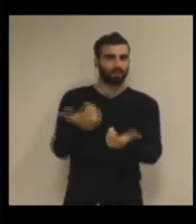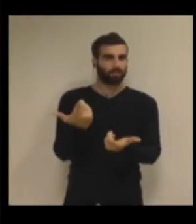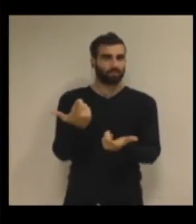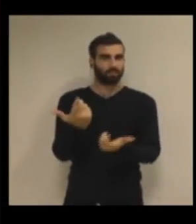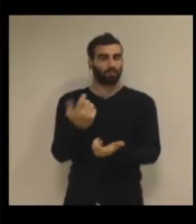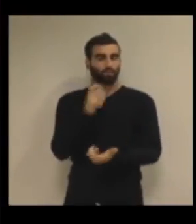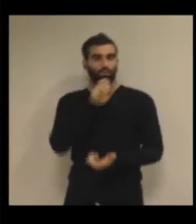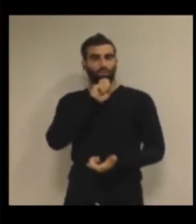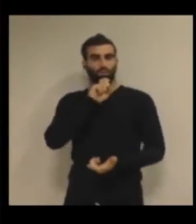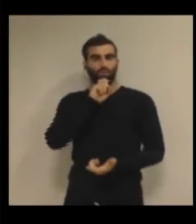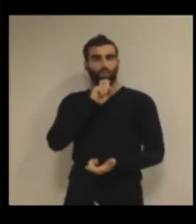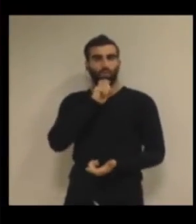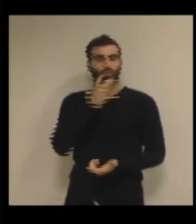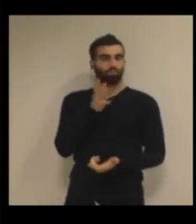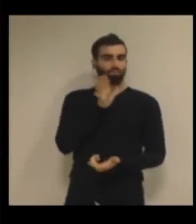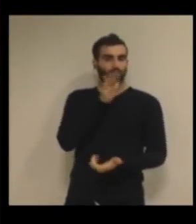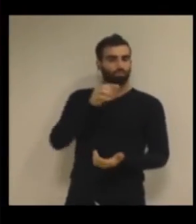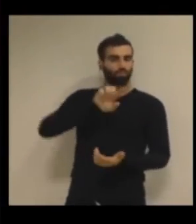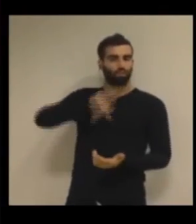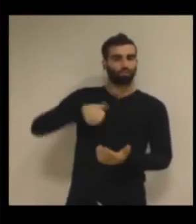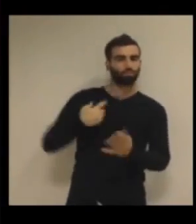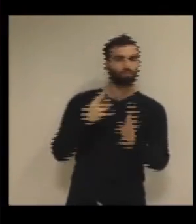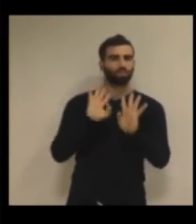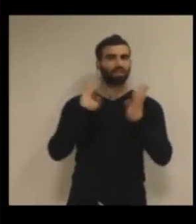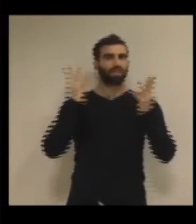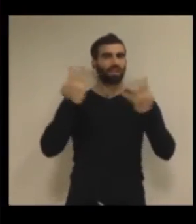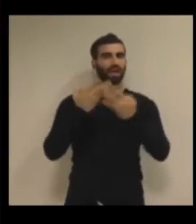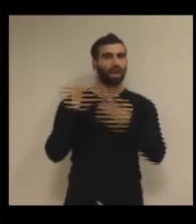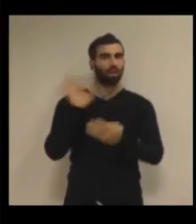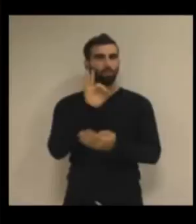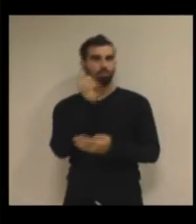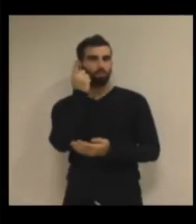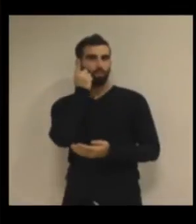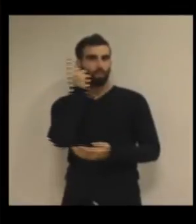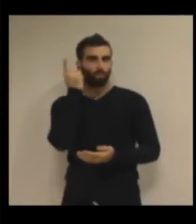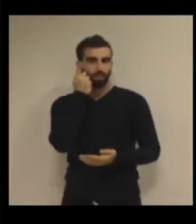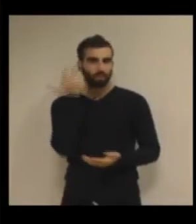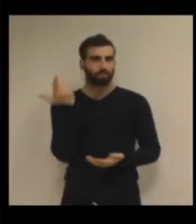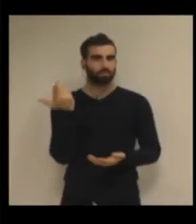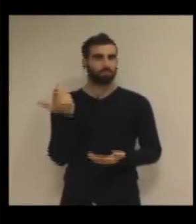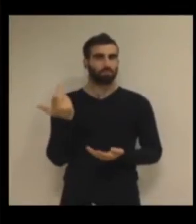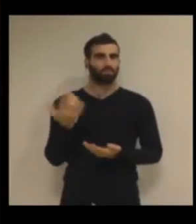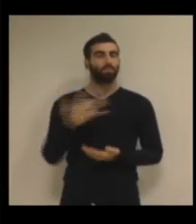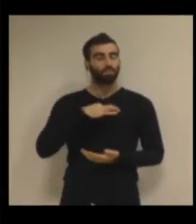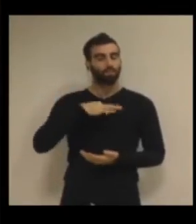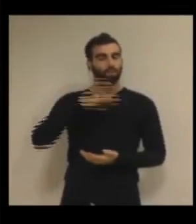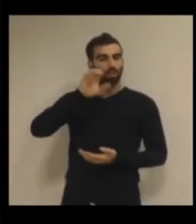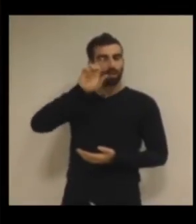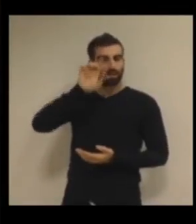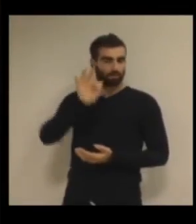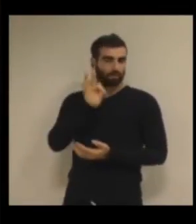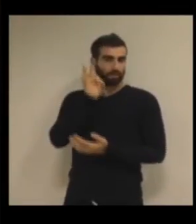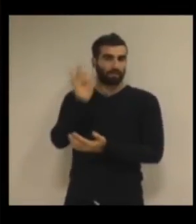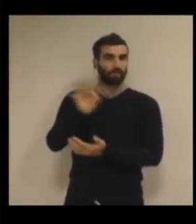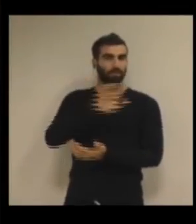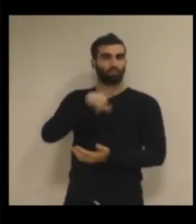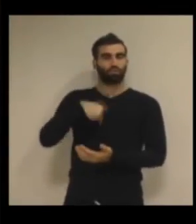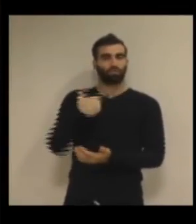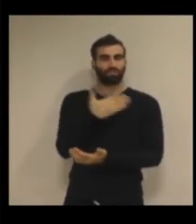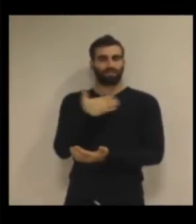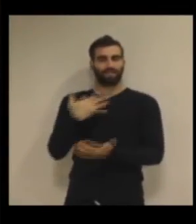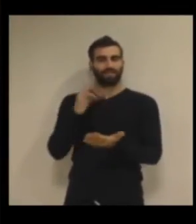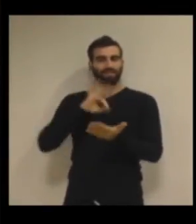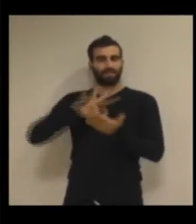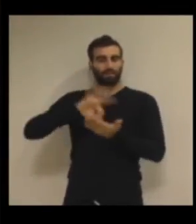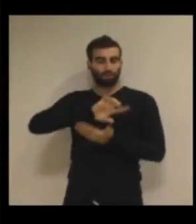de nuestros medios disponibles. Y sobre todo, pues, que sea un servicio no solo para nosotros,